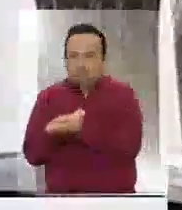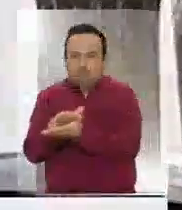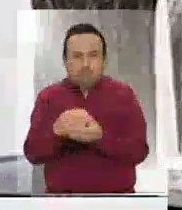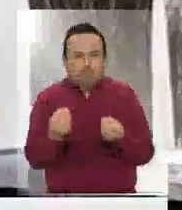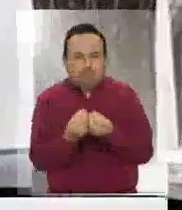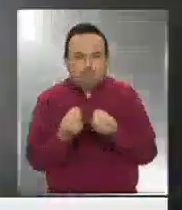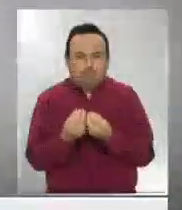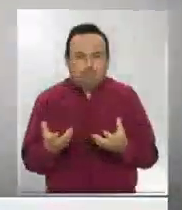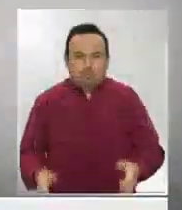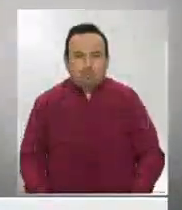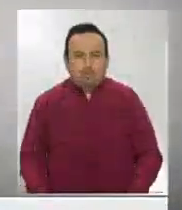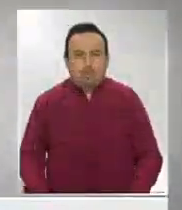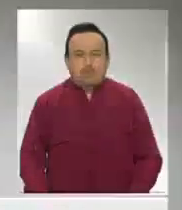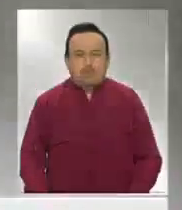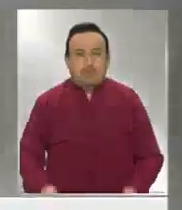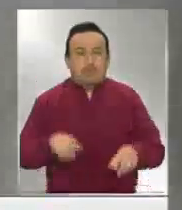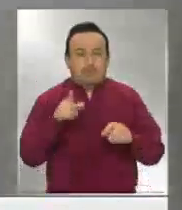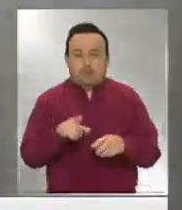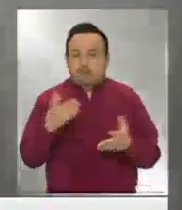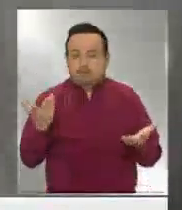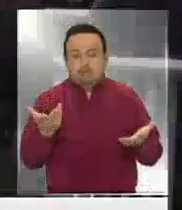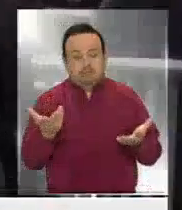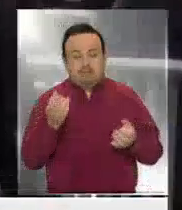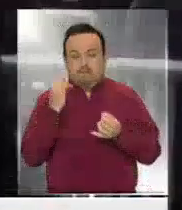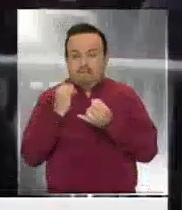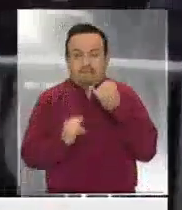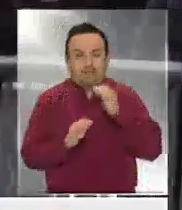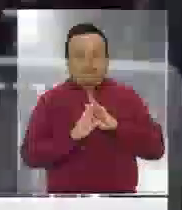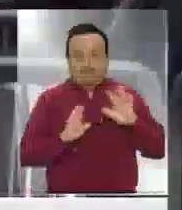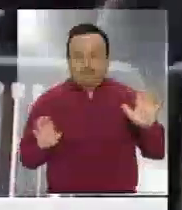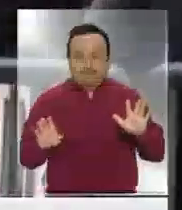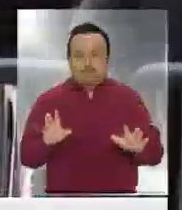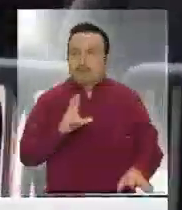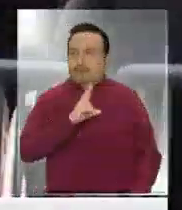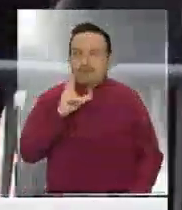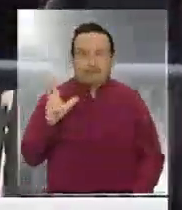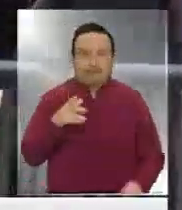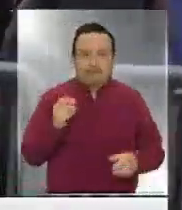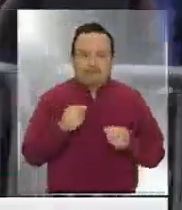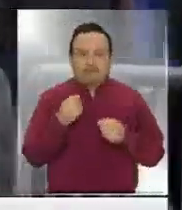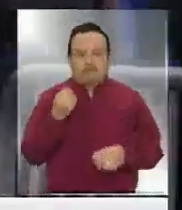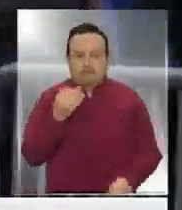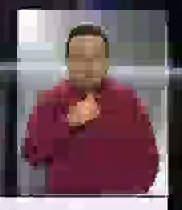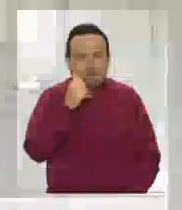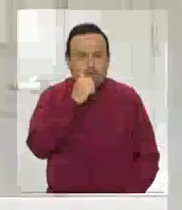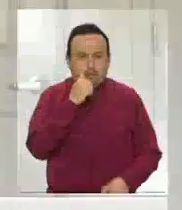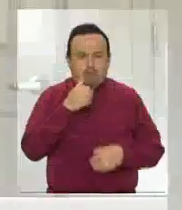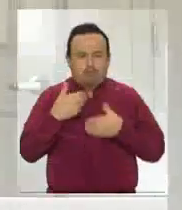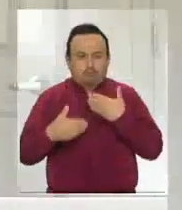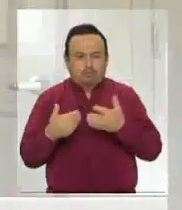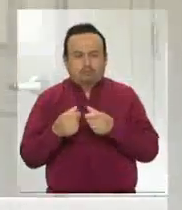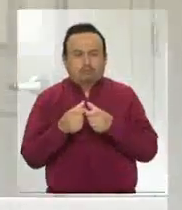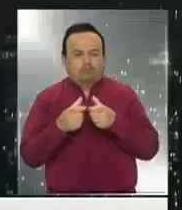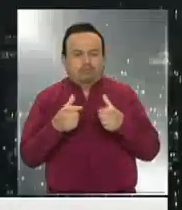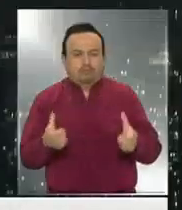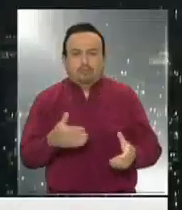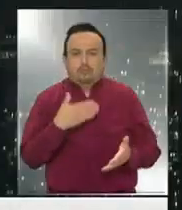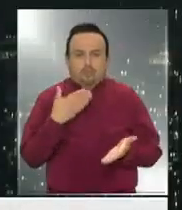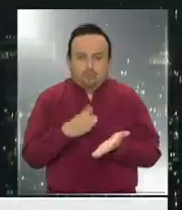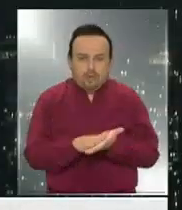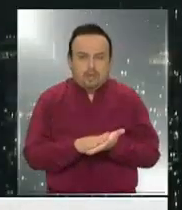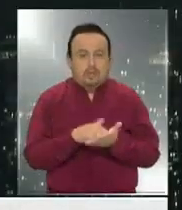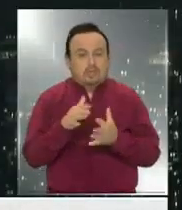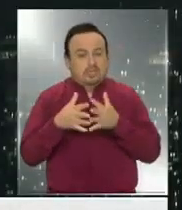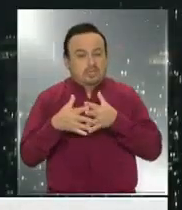Esto es el final. Esto es el final, señora. Todos los días vemos que los casos aumentan de forma exponencial.